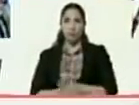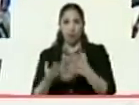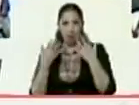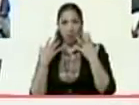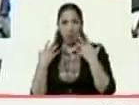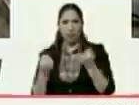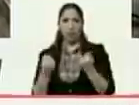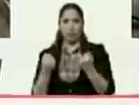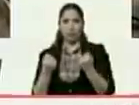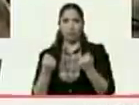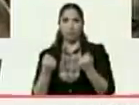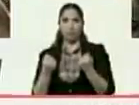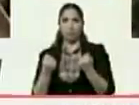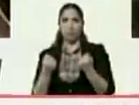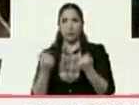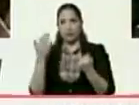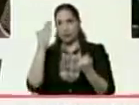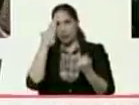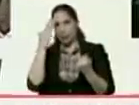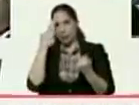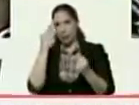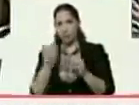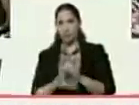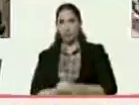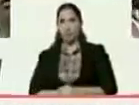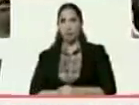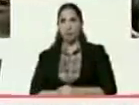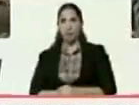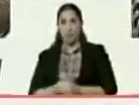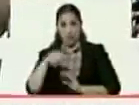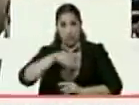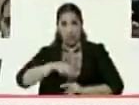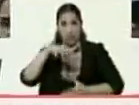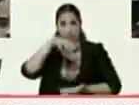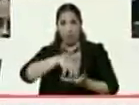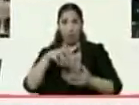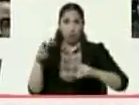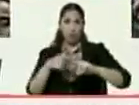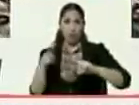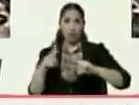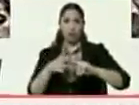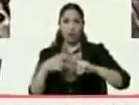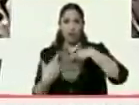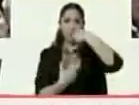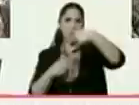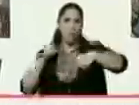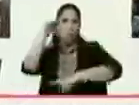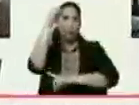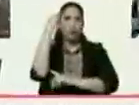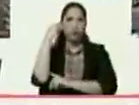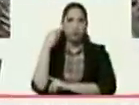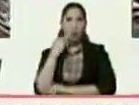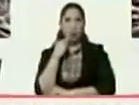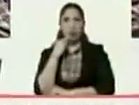entienda y sepa que en Táchira la revolución bolivariana